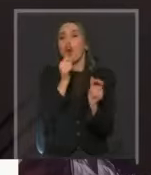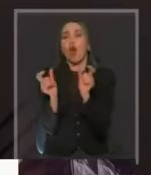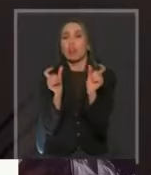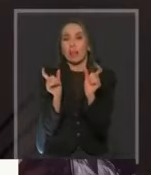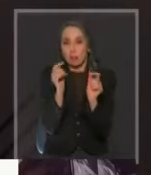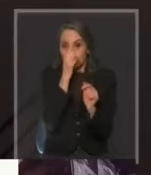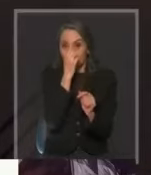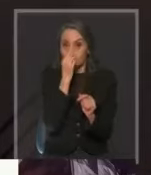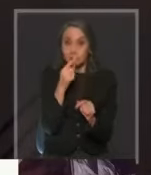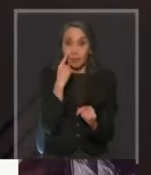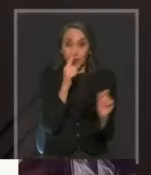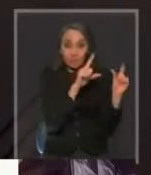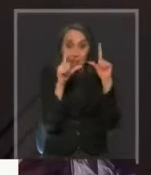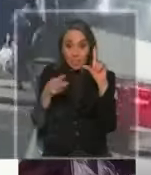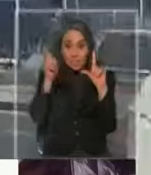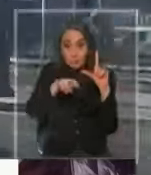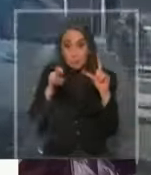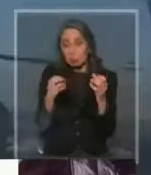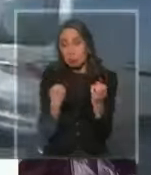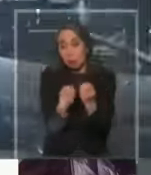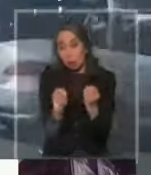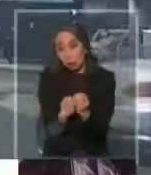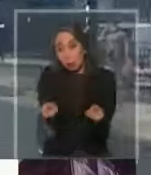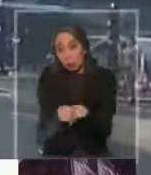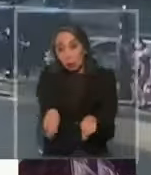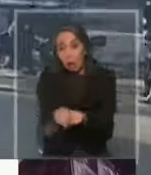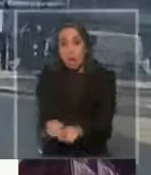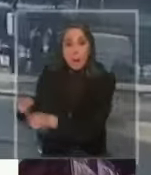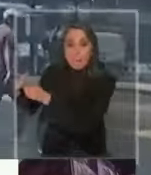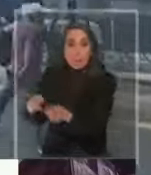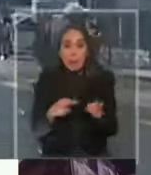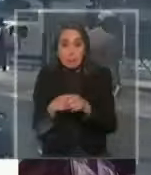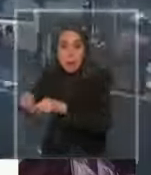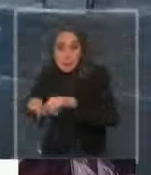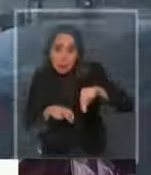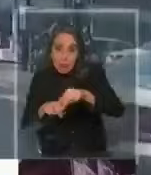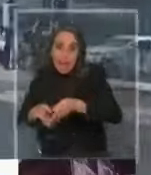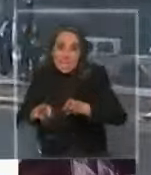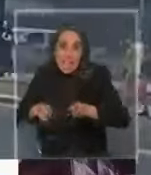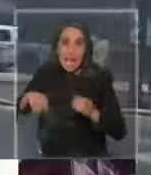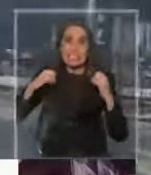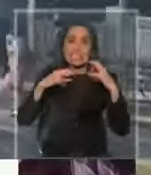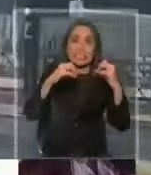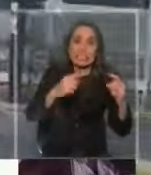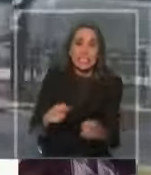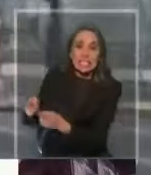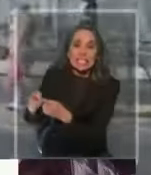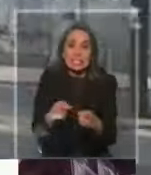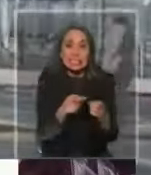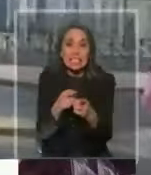Imágenes de situaciones como esta hay decenas. Persecuciones por las calles de La Cisterna. Muchas de ellas